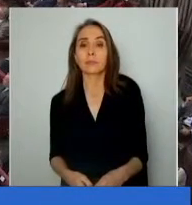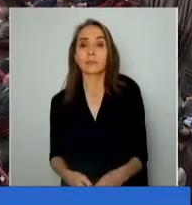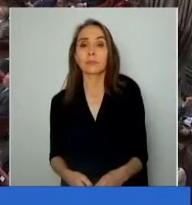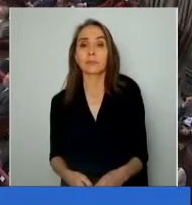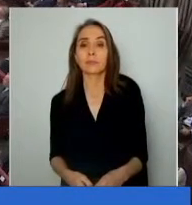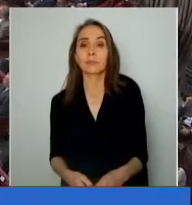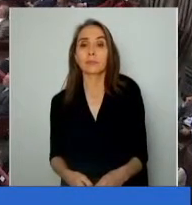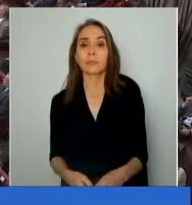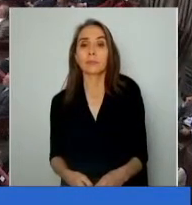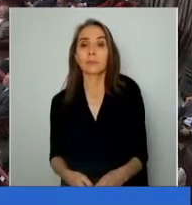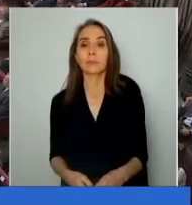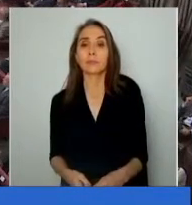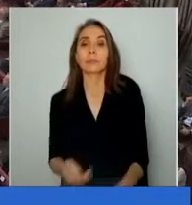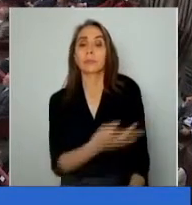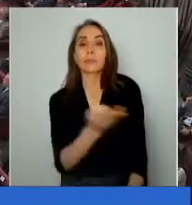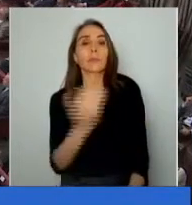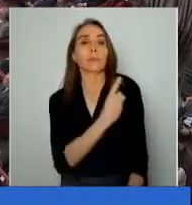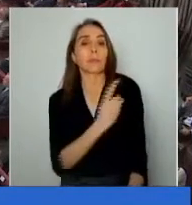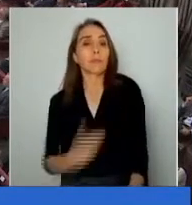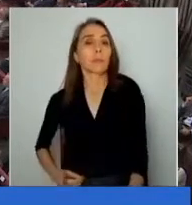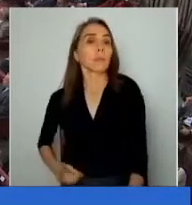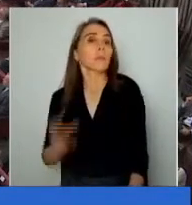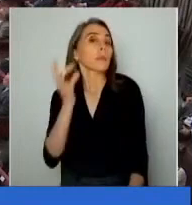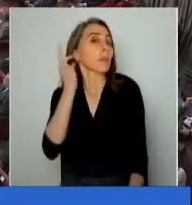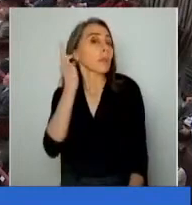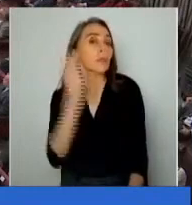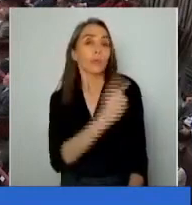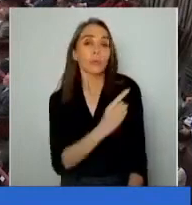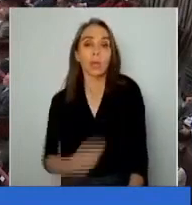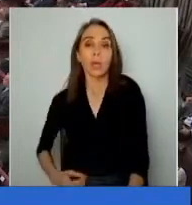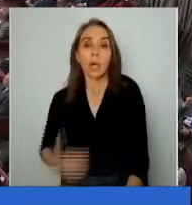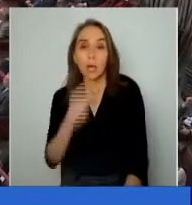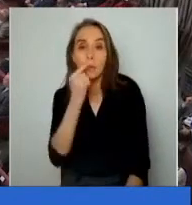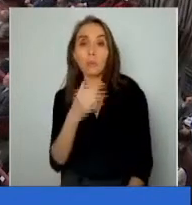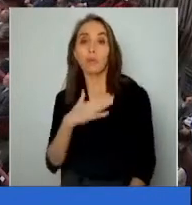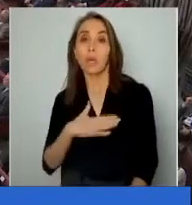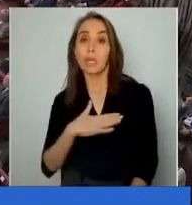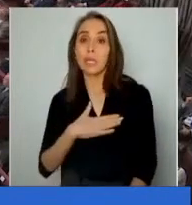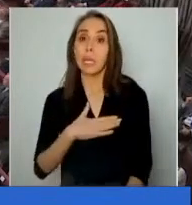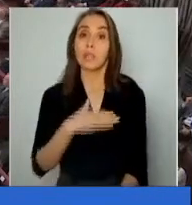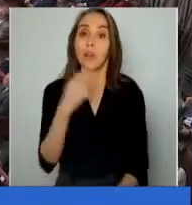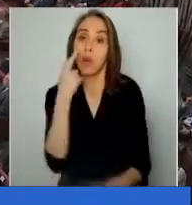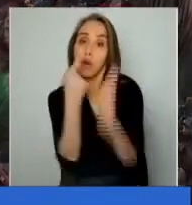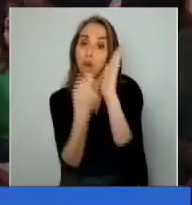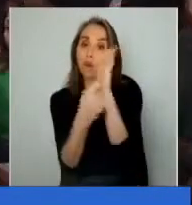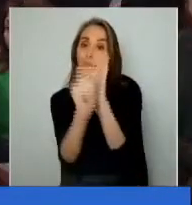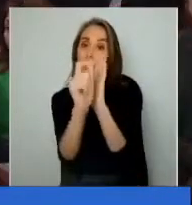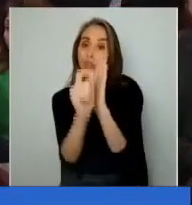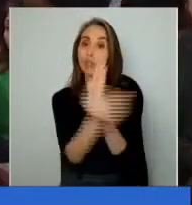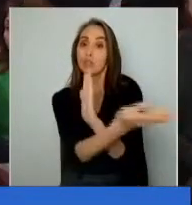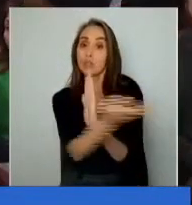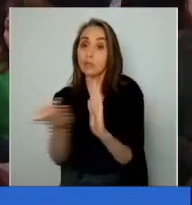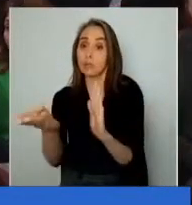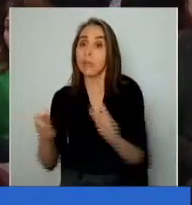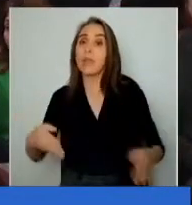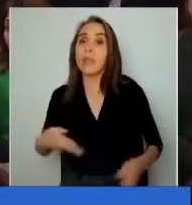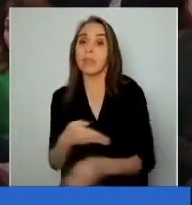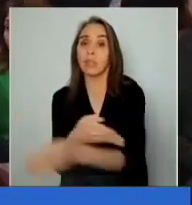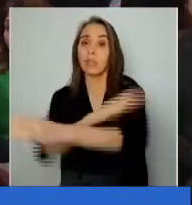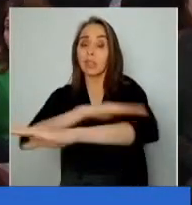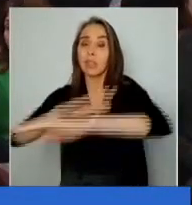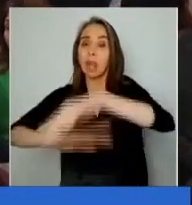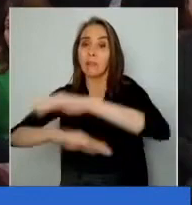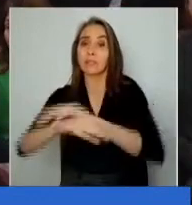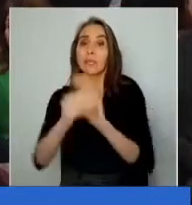diputadas y diputados quiero hacerles un reconocimiento transversal esta contundente agenda